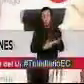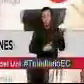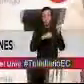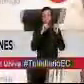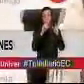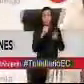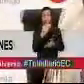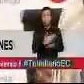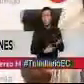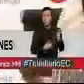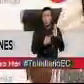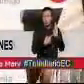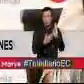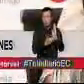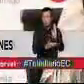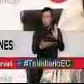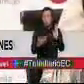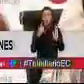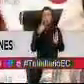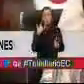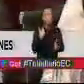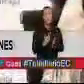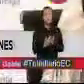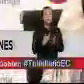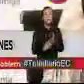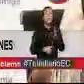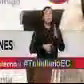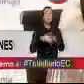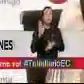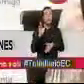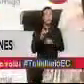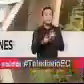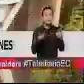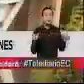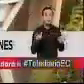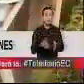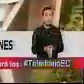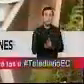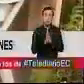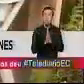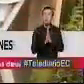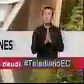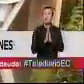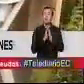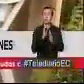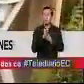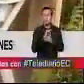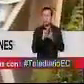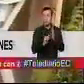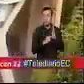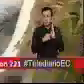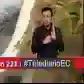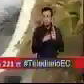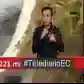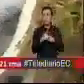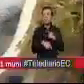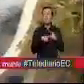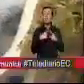esta encuesta que vamos a realizar, el cual va a reflejar las principales demandas que tiene la ciudadanía. Los resultados de este